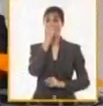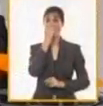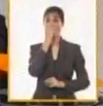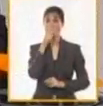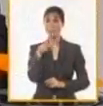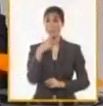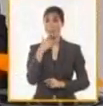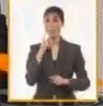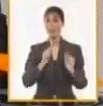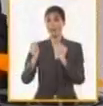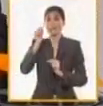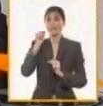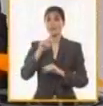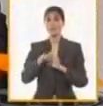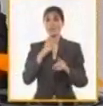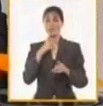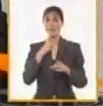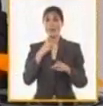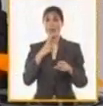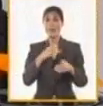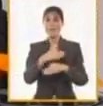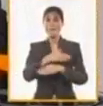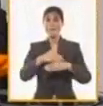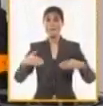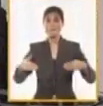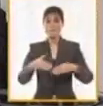Algeciras está en la línea de la frontera con Gibraltar.